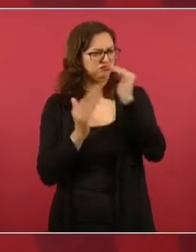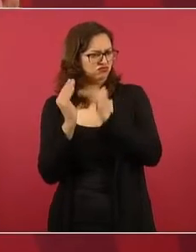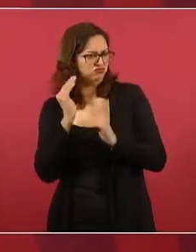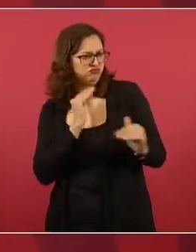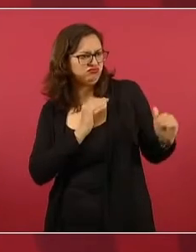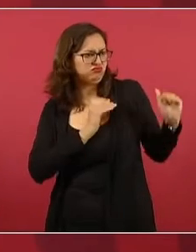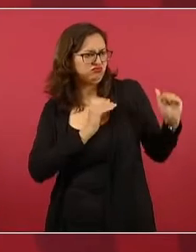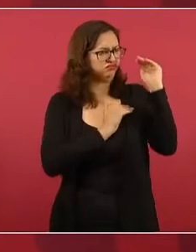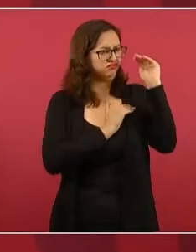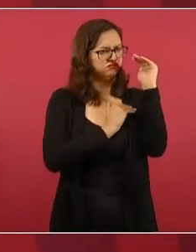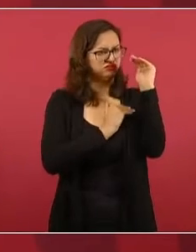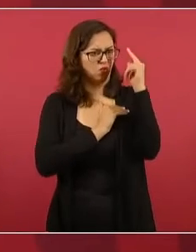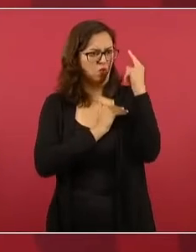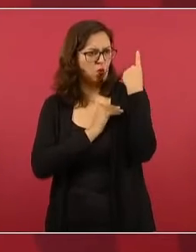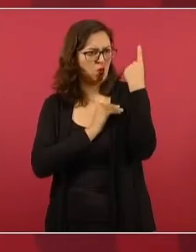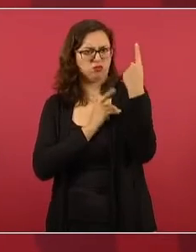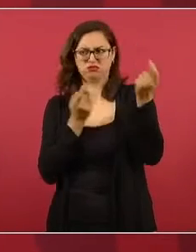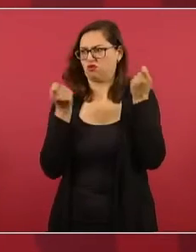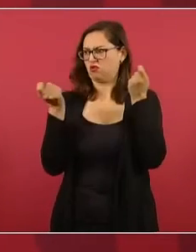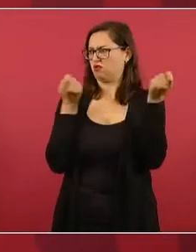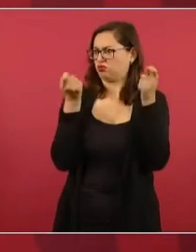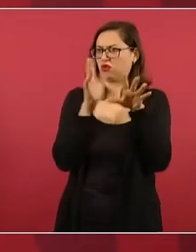¿Hay gobierno mundial?